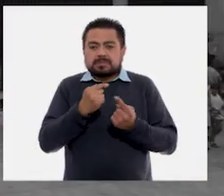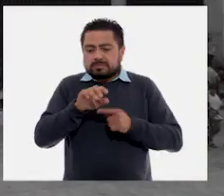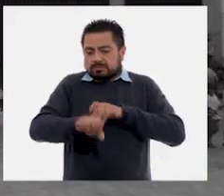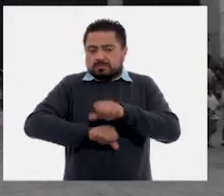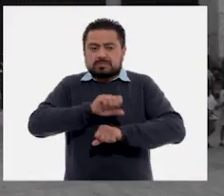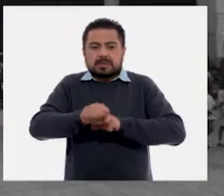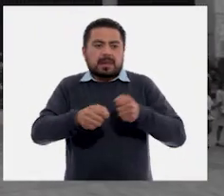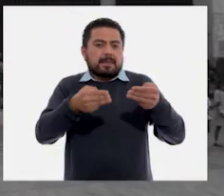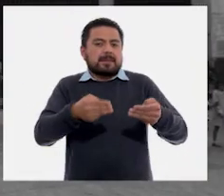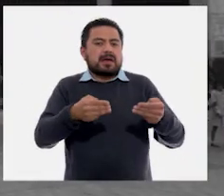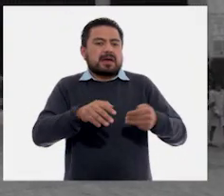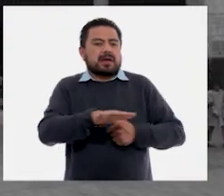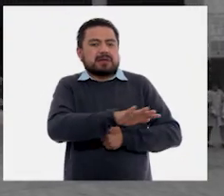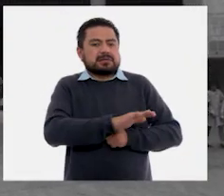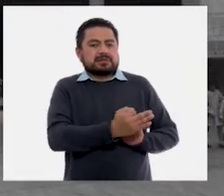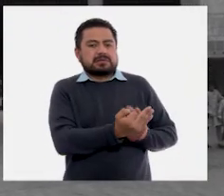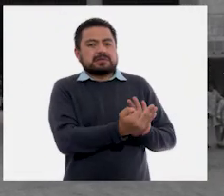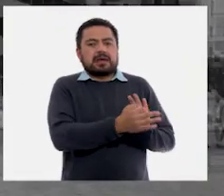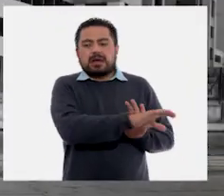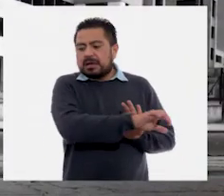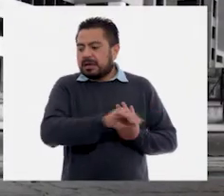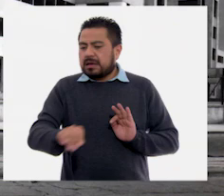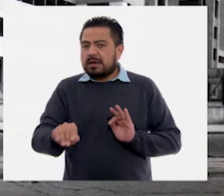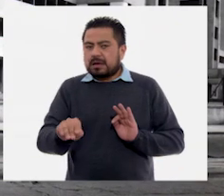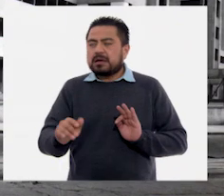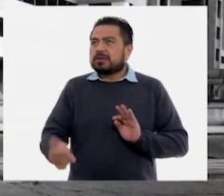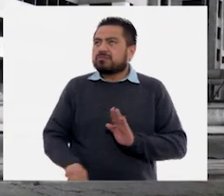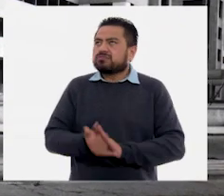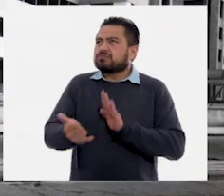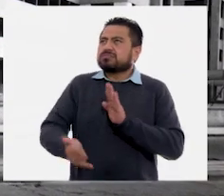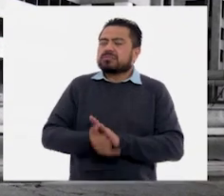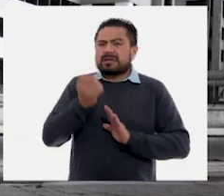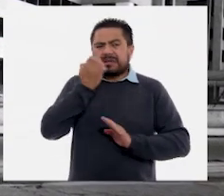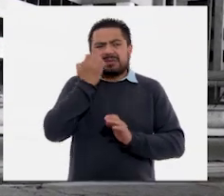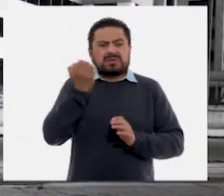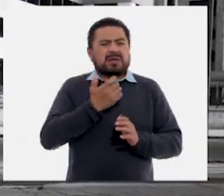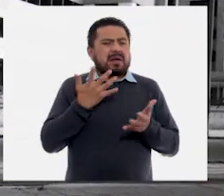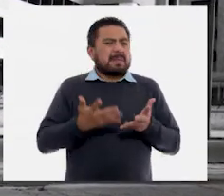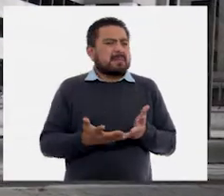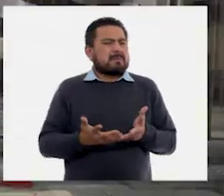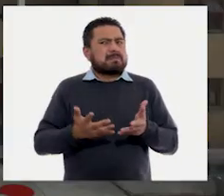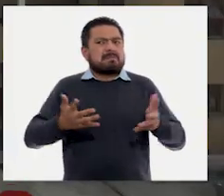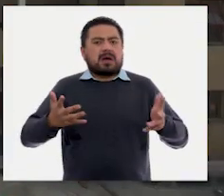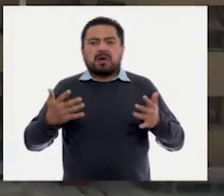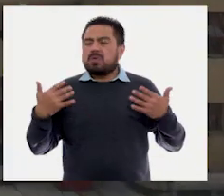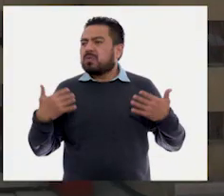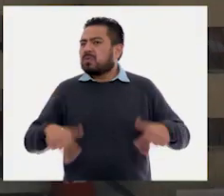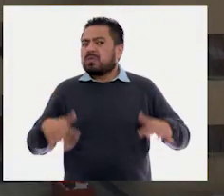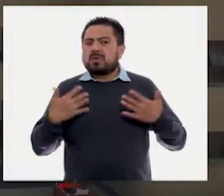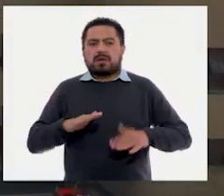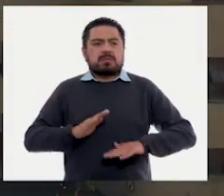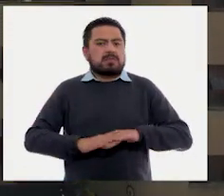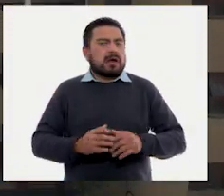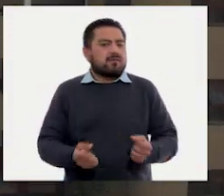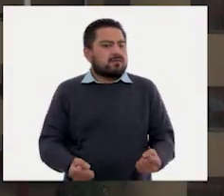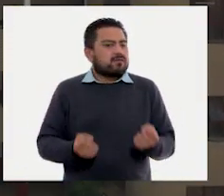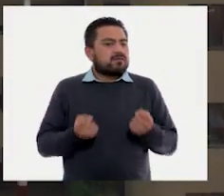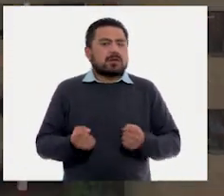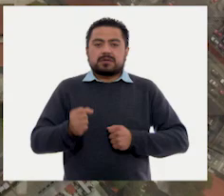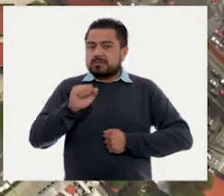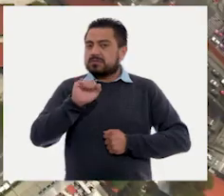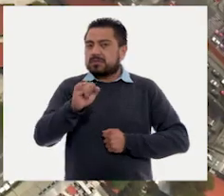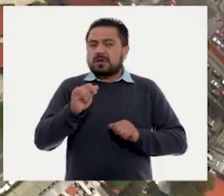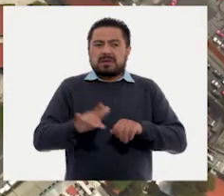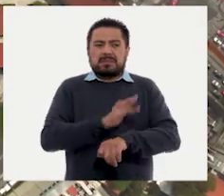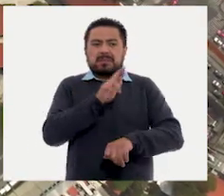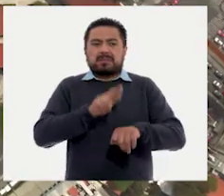mercado de Eduardo Rodríguez, y él va a levantar esta escuela enorme, con construcciones muy sólidas, muy sobrias, pero eso sí, con